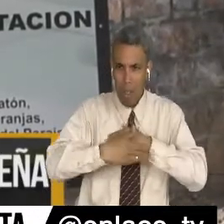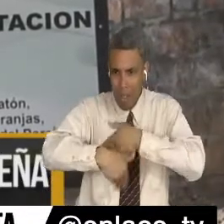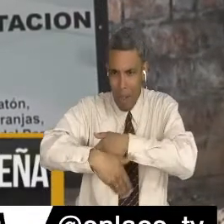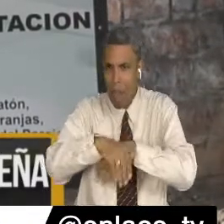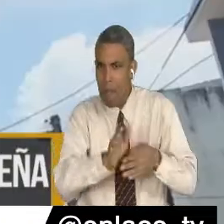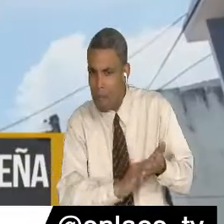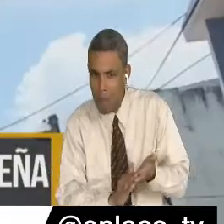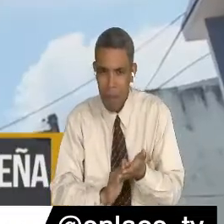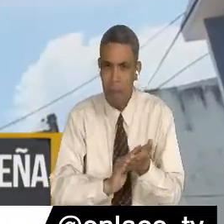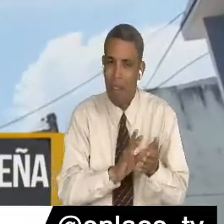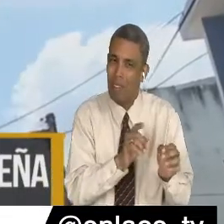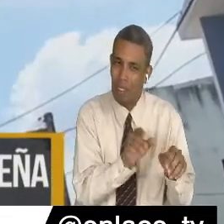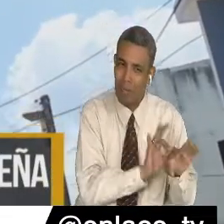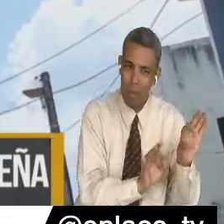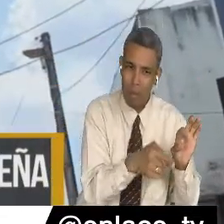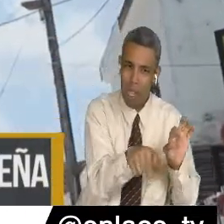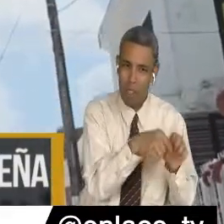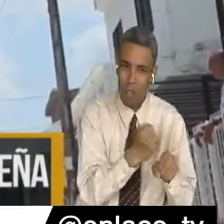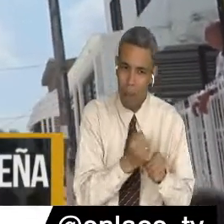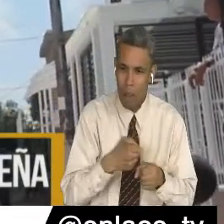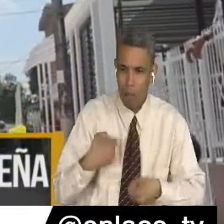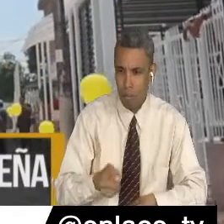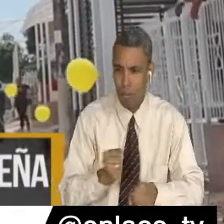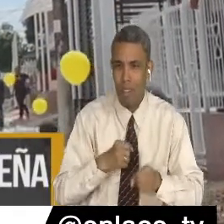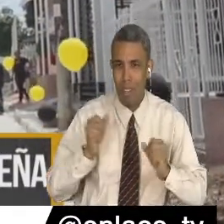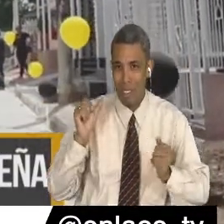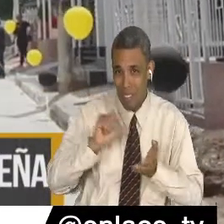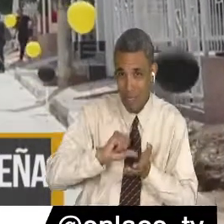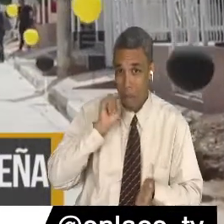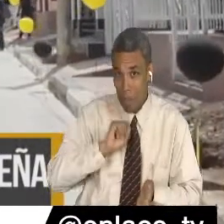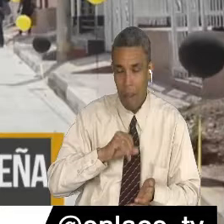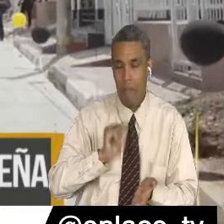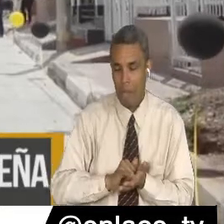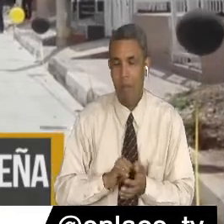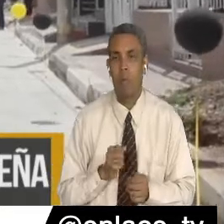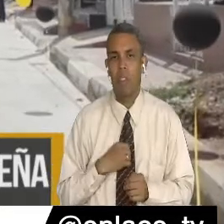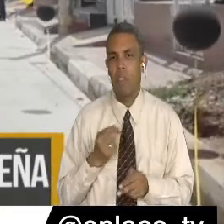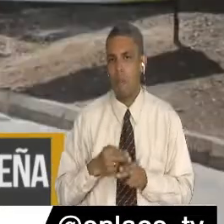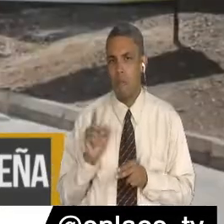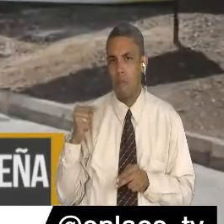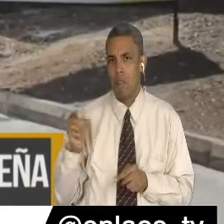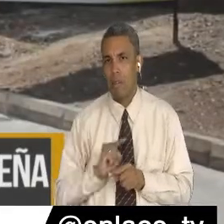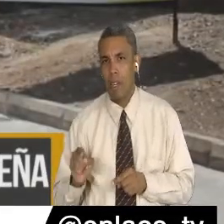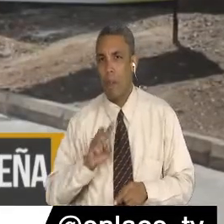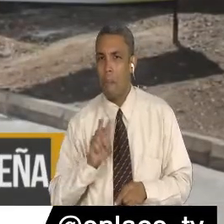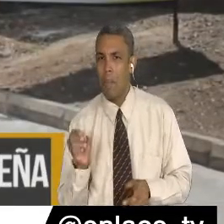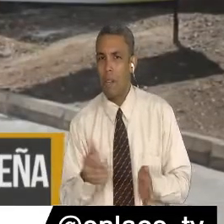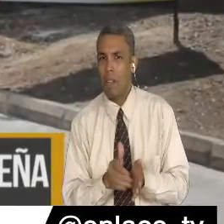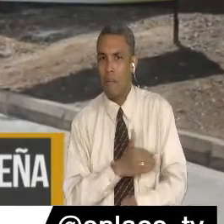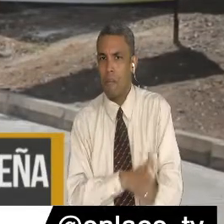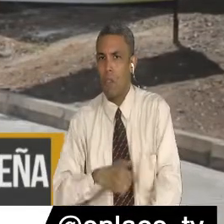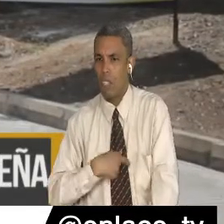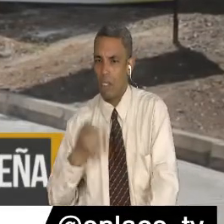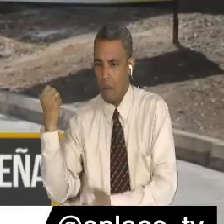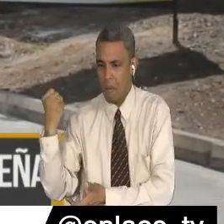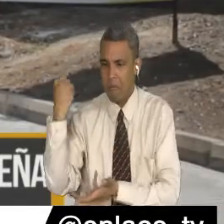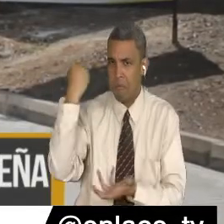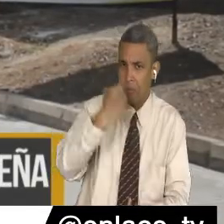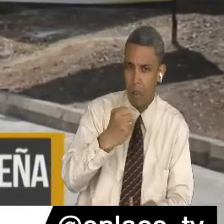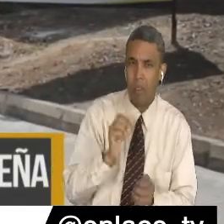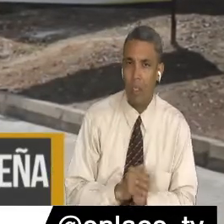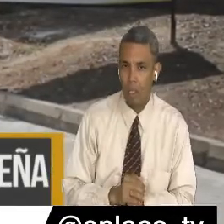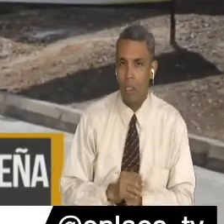se firmará el acta de inicio del proyecto, que tendrá una inversión de 20 mil millones de pesos y que pavimentará 165 vías del